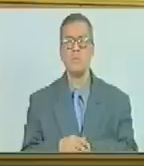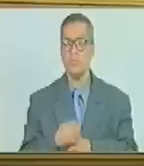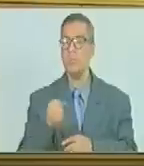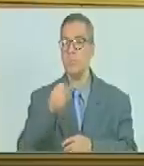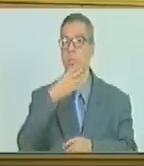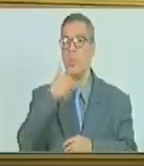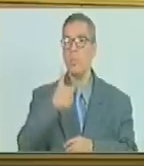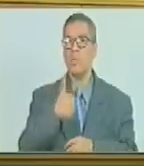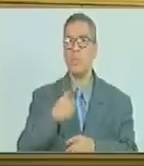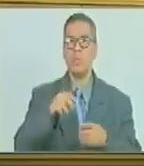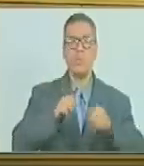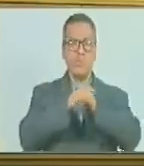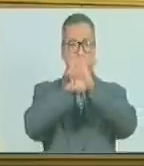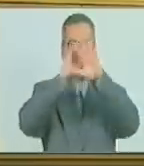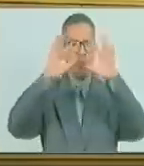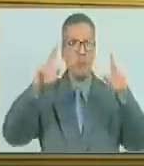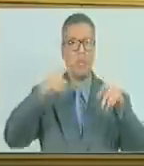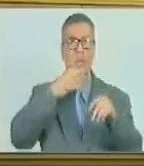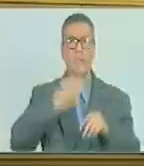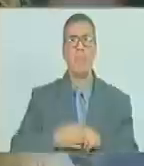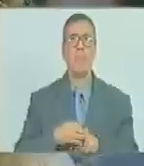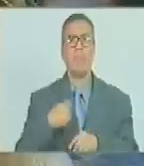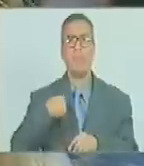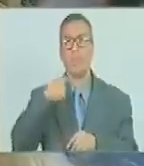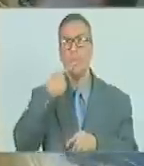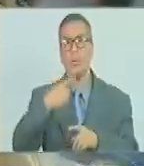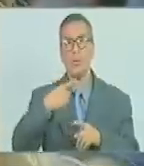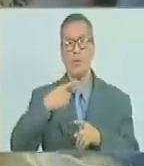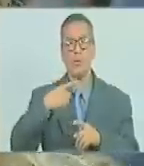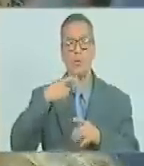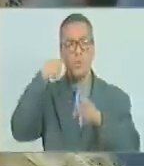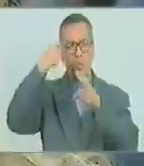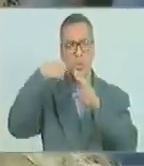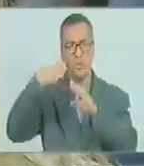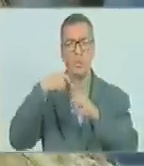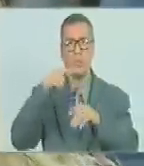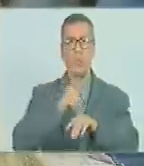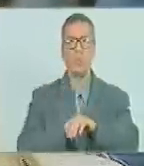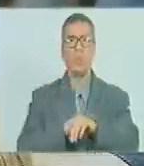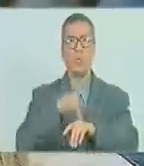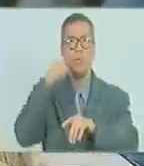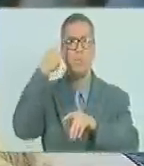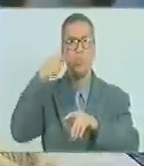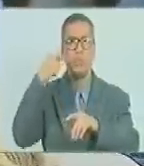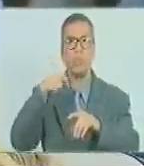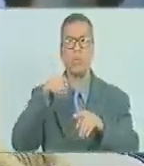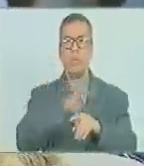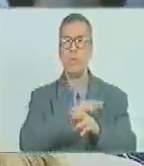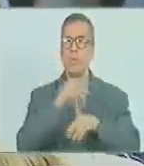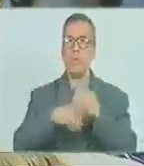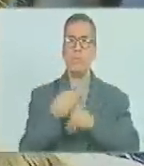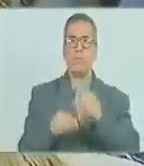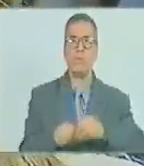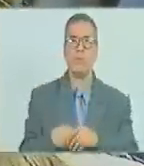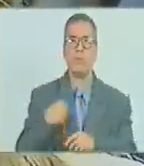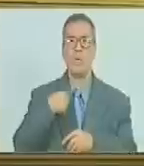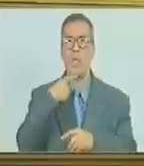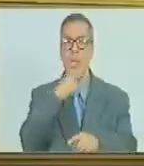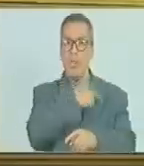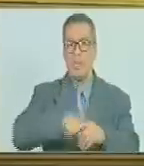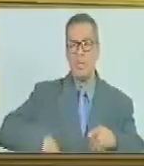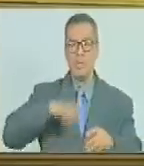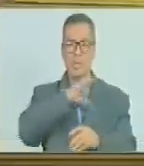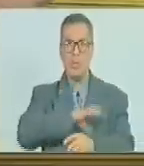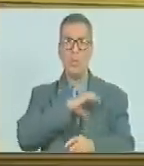excelencia y de absoluta transparencia. Yo tengo aquí un video, que no lo voy a mostrar porque no me corresponde hacerlo, del presidente de la